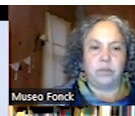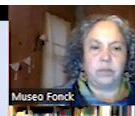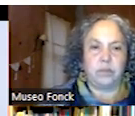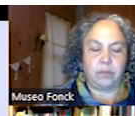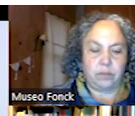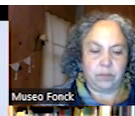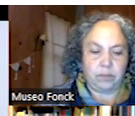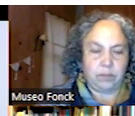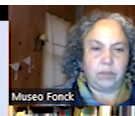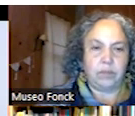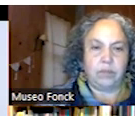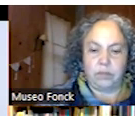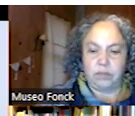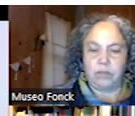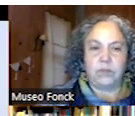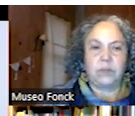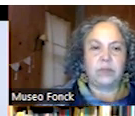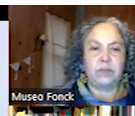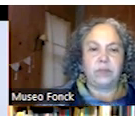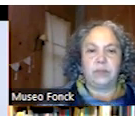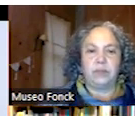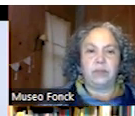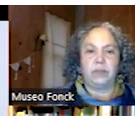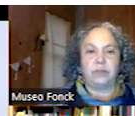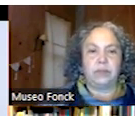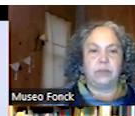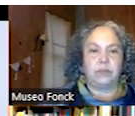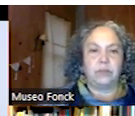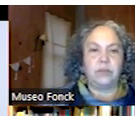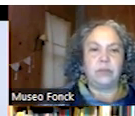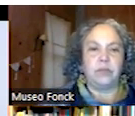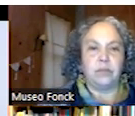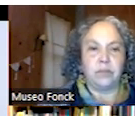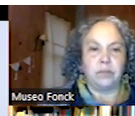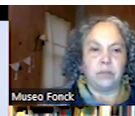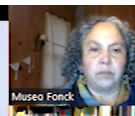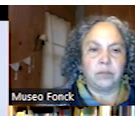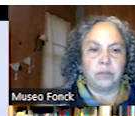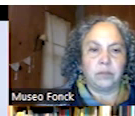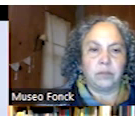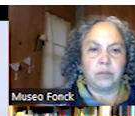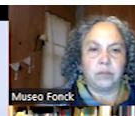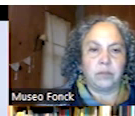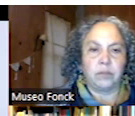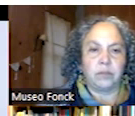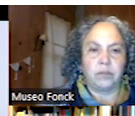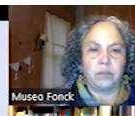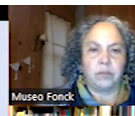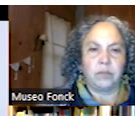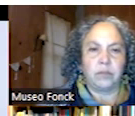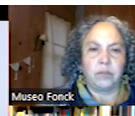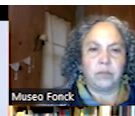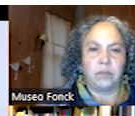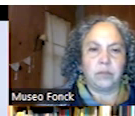es súper similar a lo que conocemos como las poblaciones changas. Hace no muchos años, el Estado reconoció como